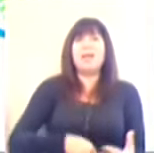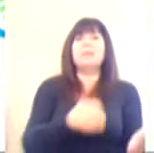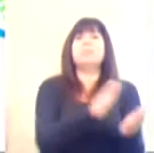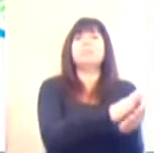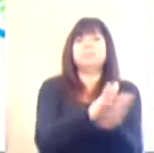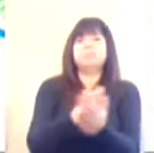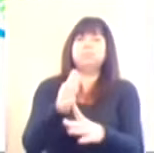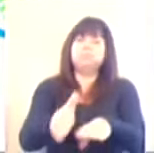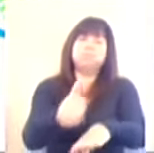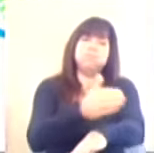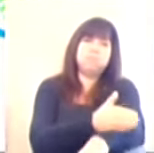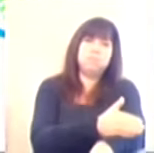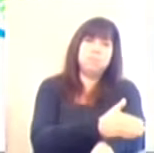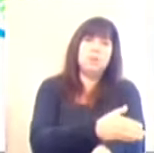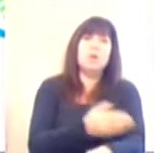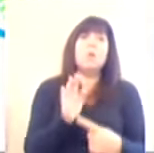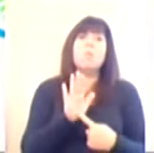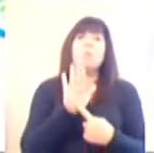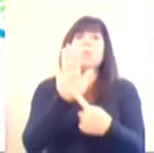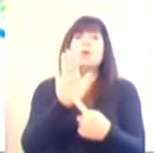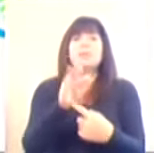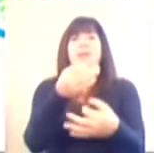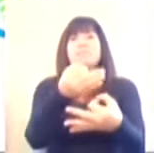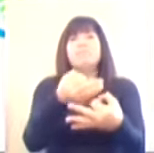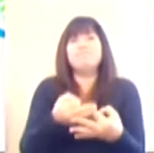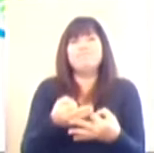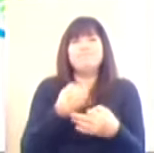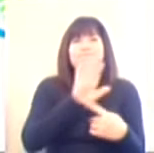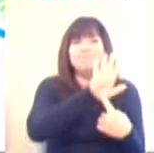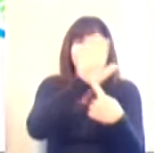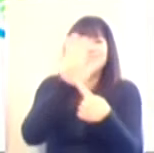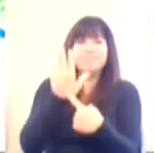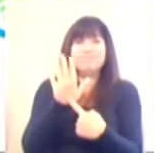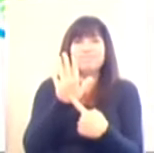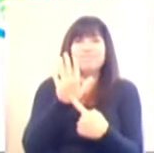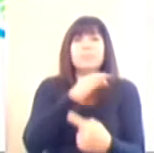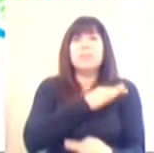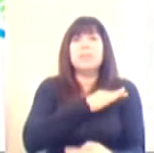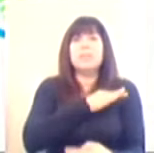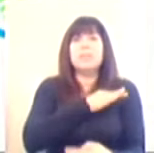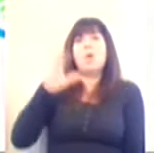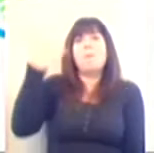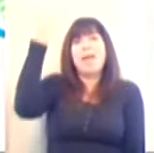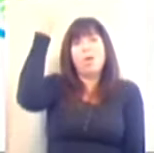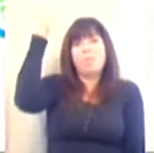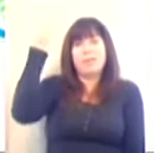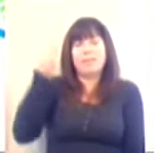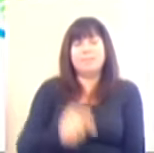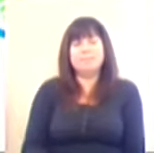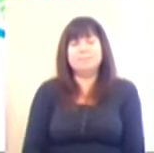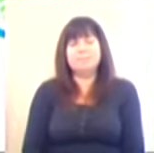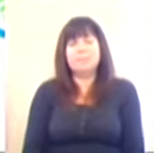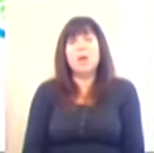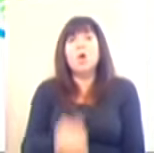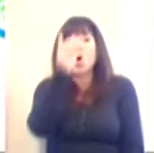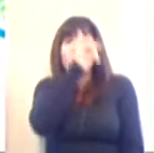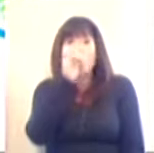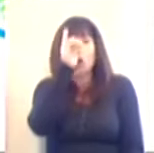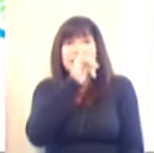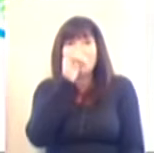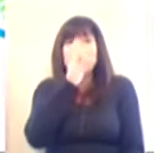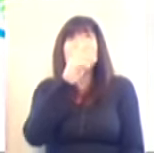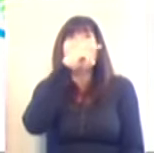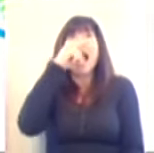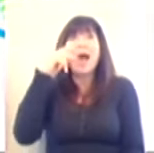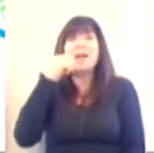prematuras, como nos muestran los estudios, diversos estudios del Ministerio de Medio Ambiente. La contaminación del aire año a año es identificada